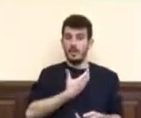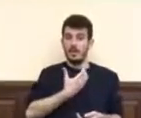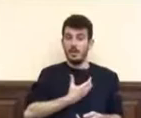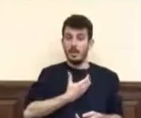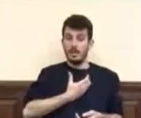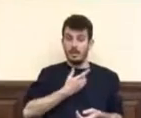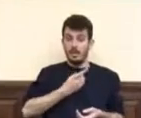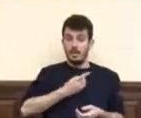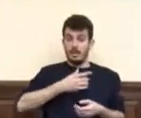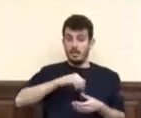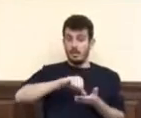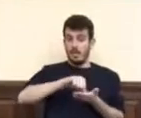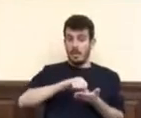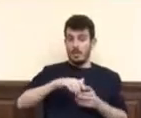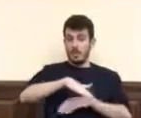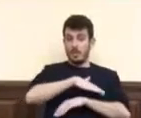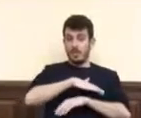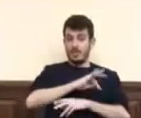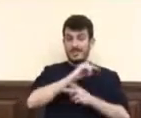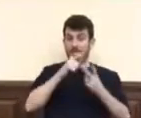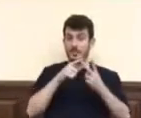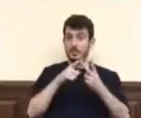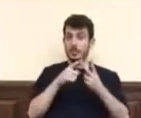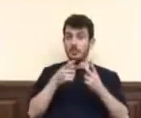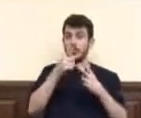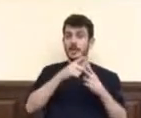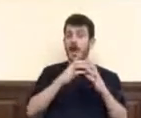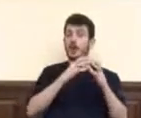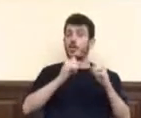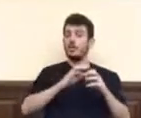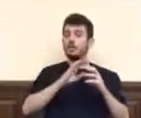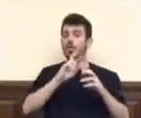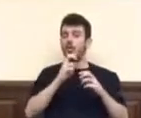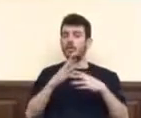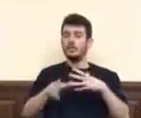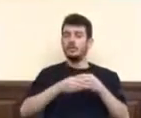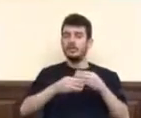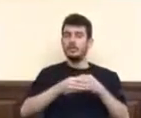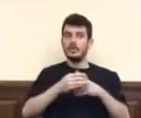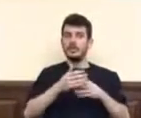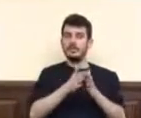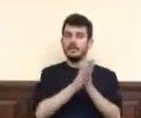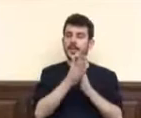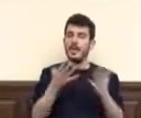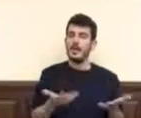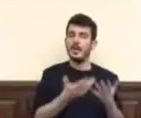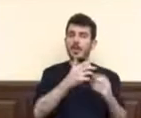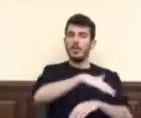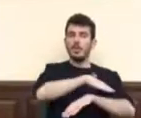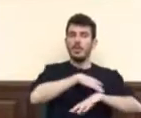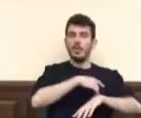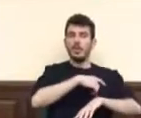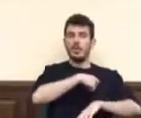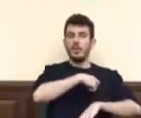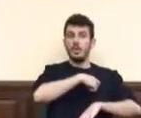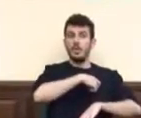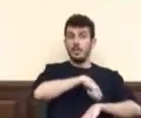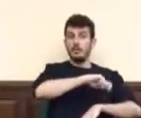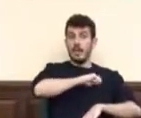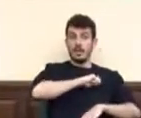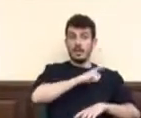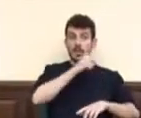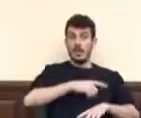segundo lugar, introducen otra serie de acuerdos que instan al Gobierno de España, que también está formado por